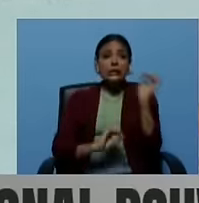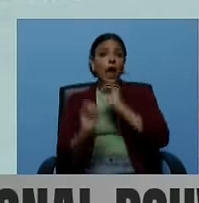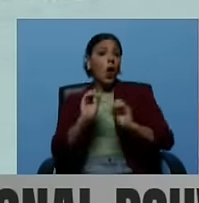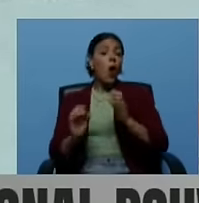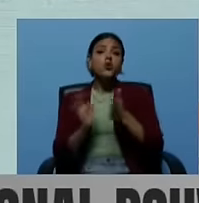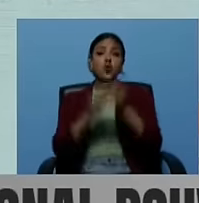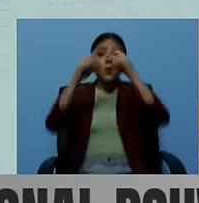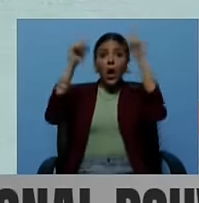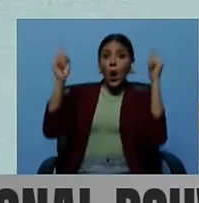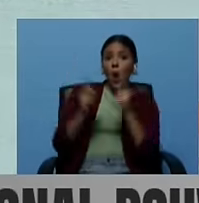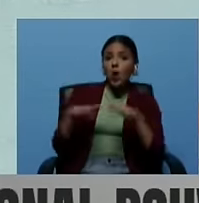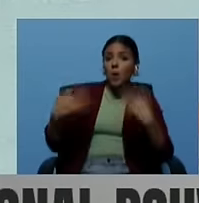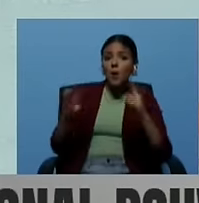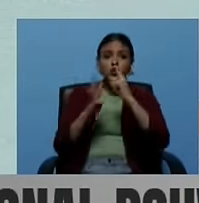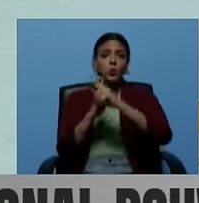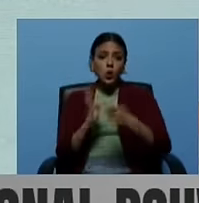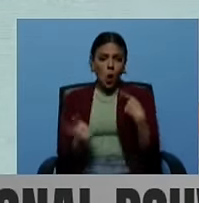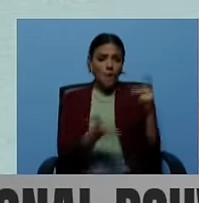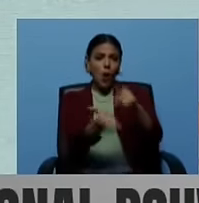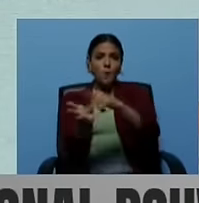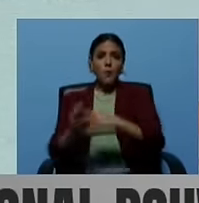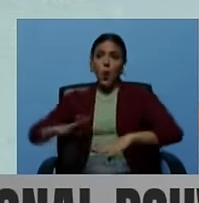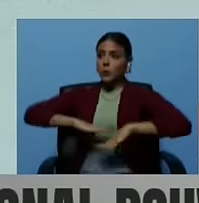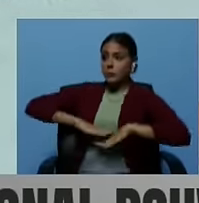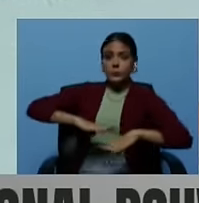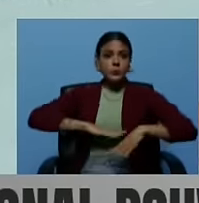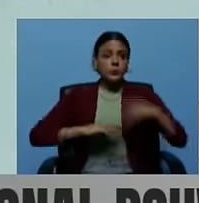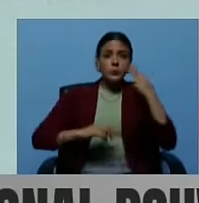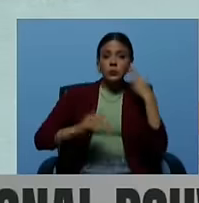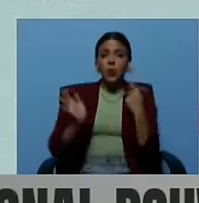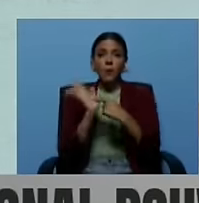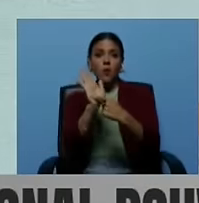de Coromoto y para Santo, ¿cómo se llama? El Santo Cristo